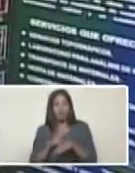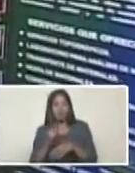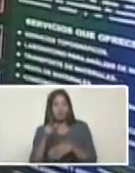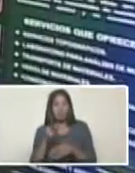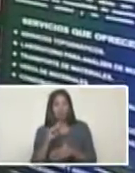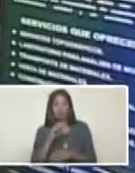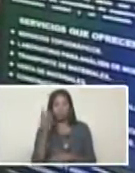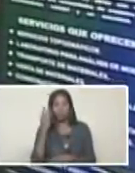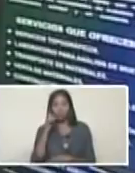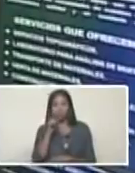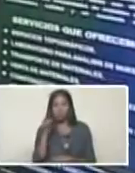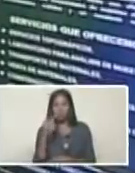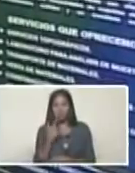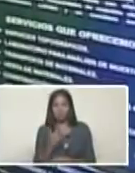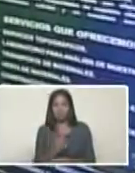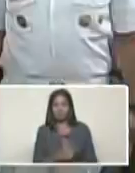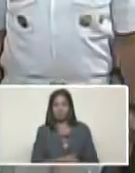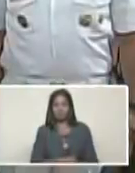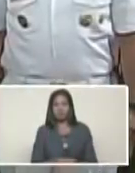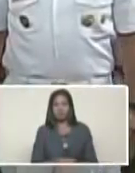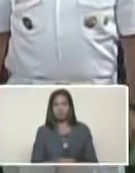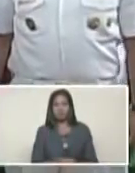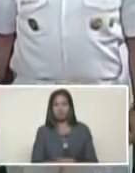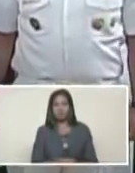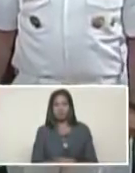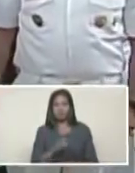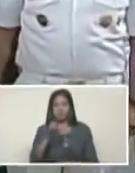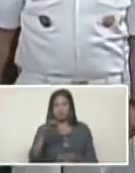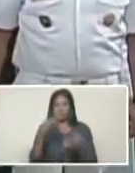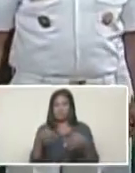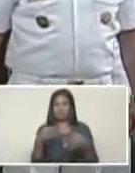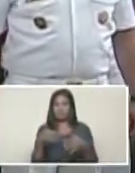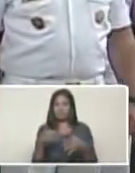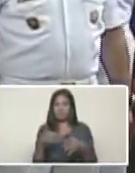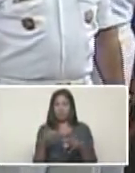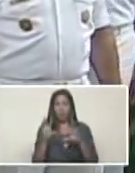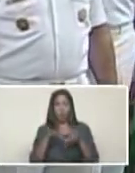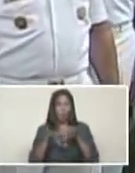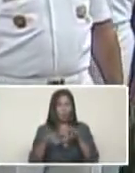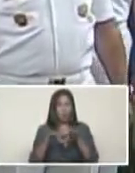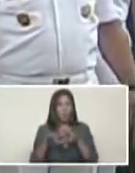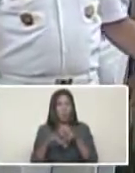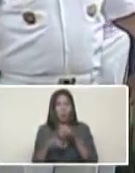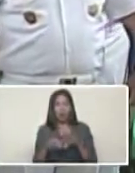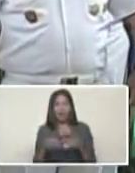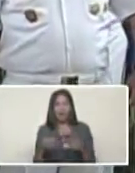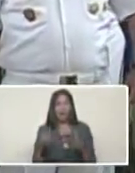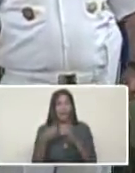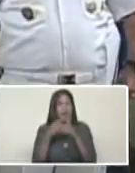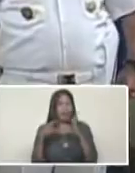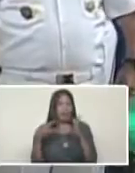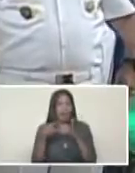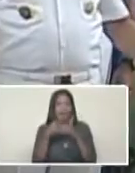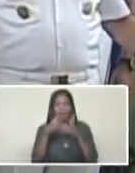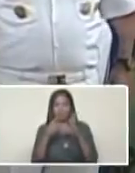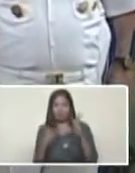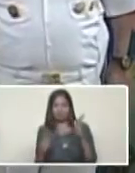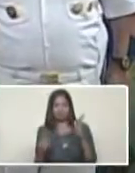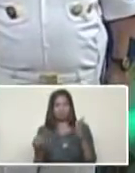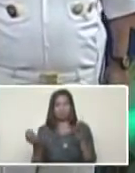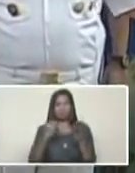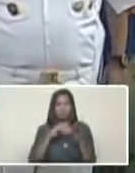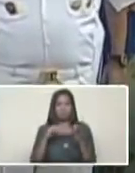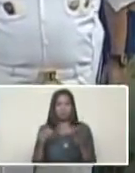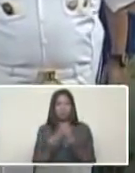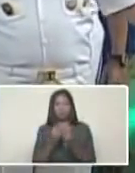usted dice, de así muy sencillo, con una computadora, electricidad, podemos masificarlo para la